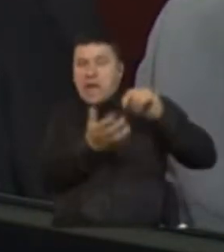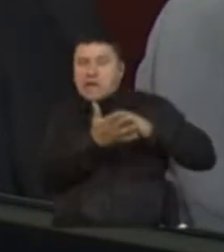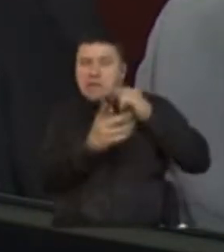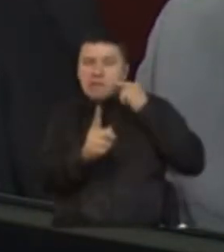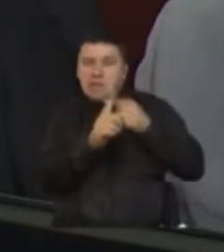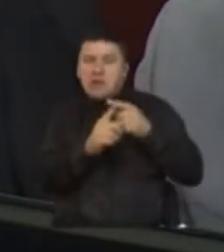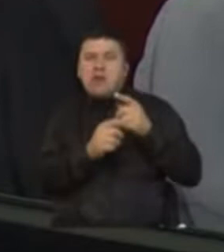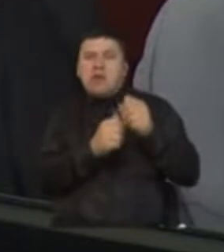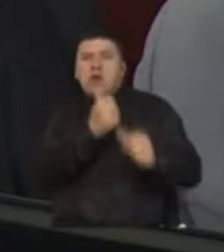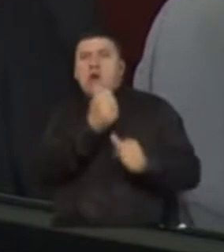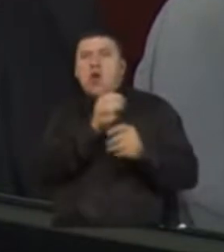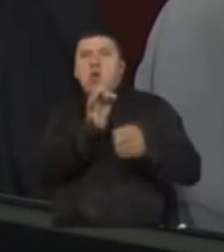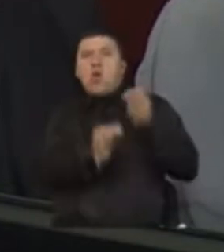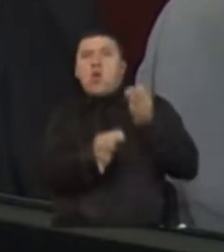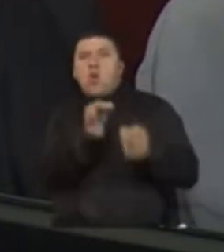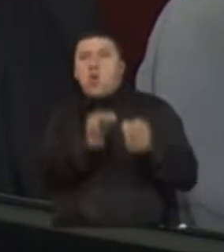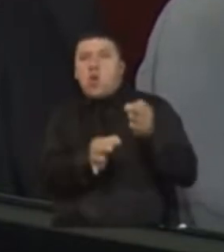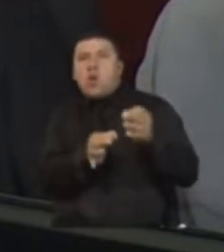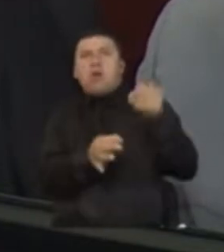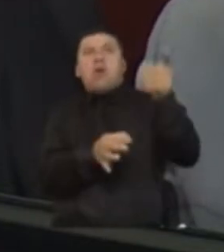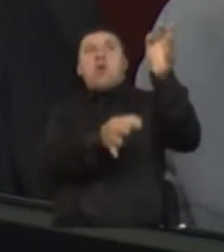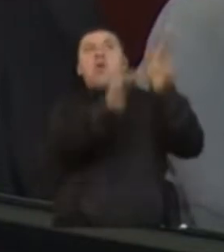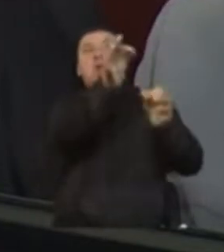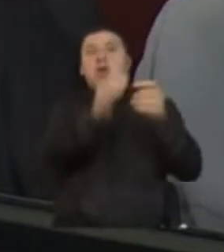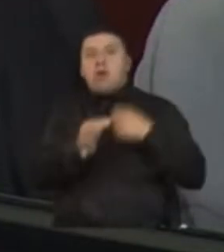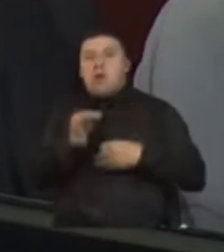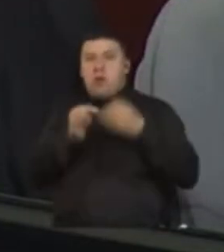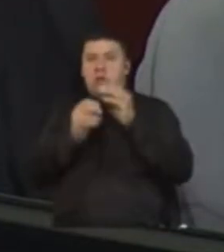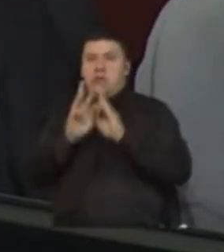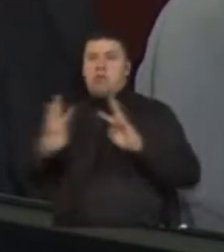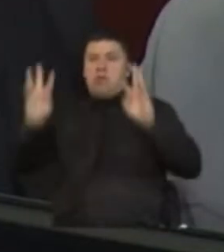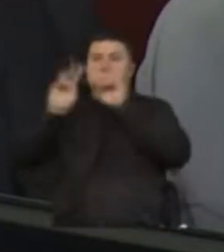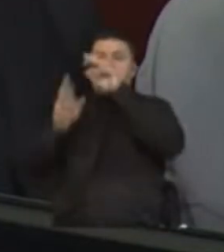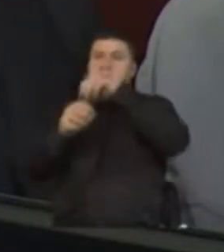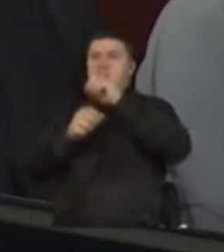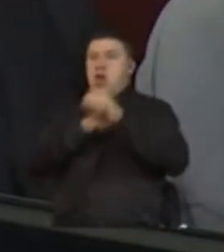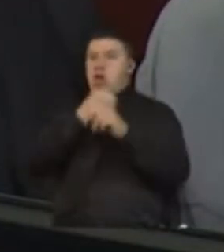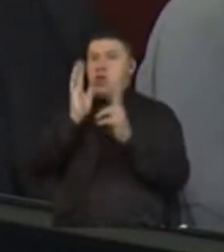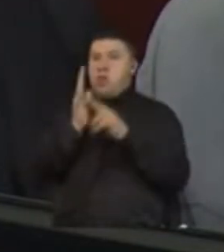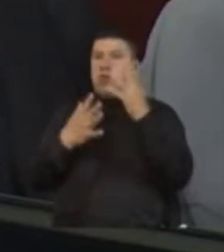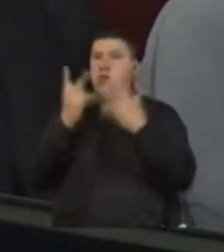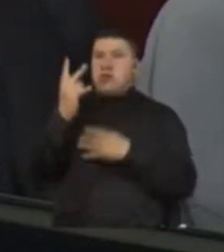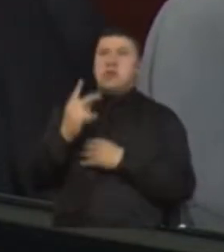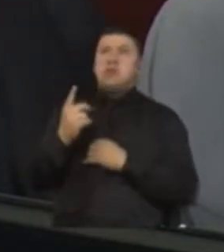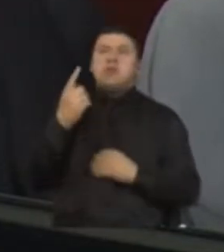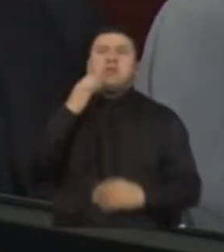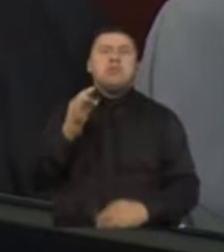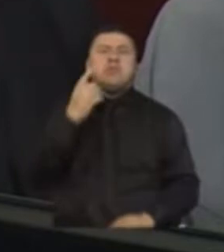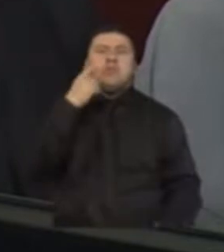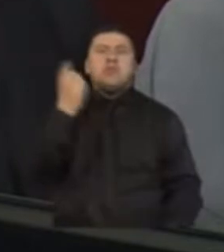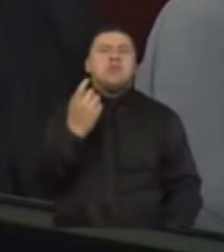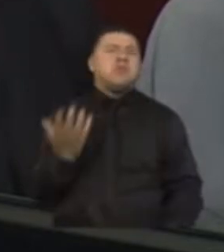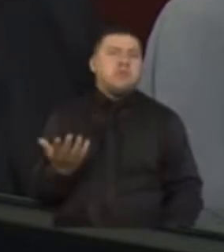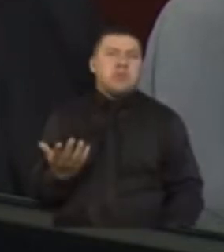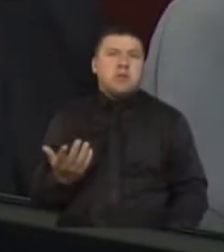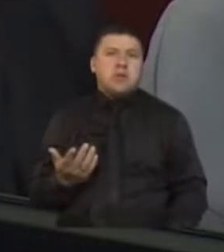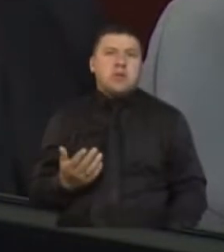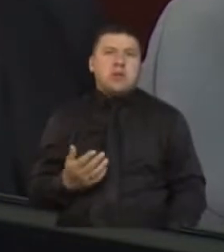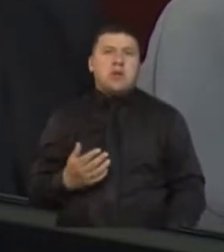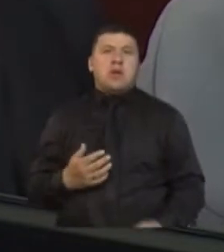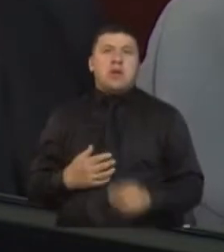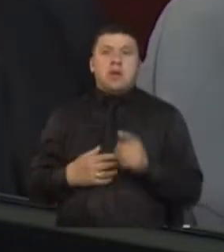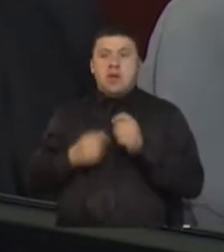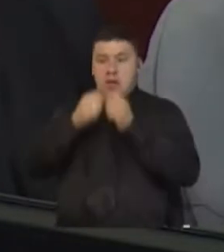Manual de Asistencia Judicial Recíproca de Naciones Unidas de 2012. Y lo que buscan es que los